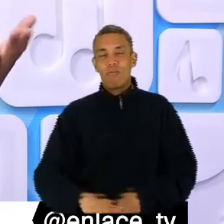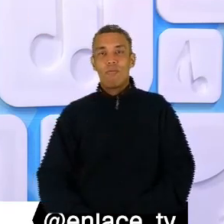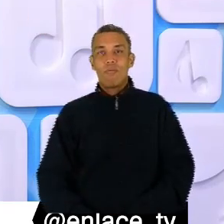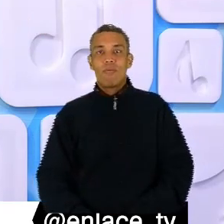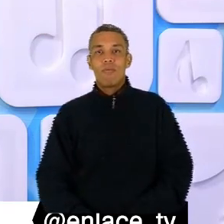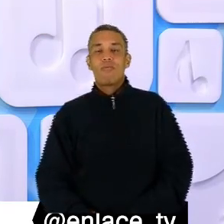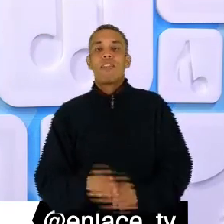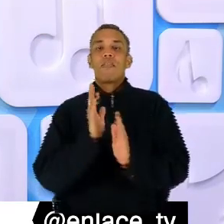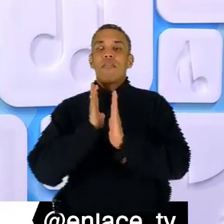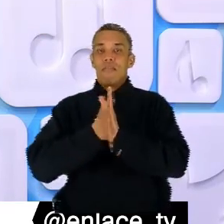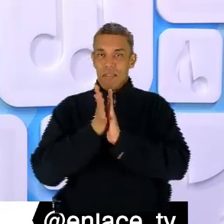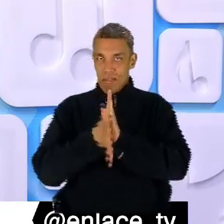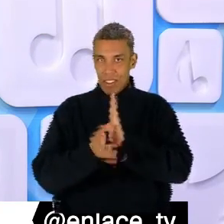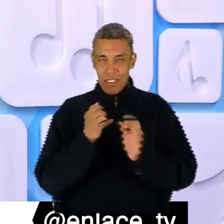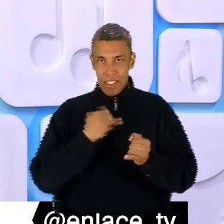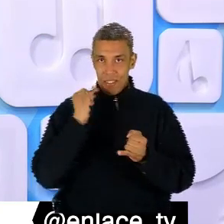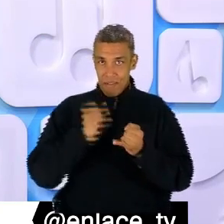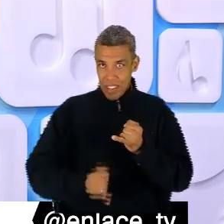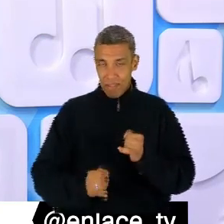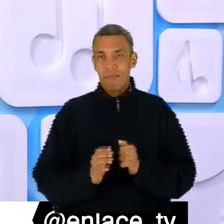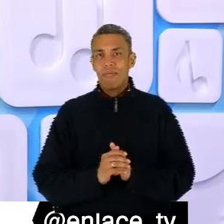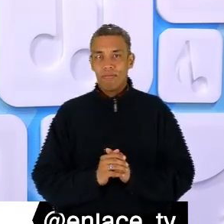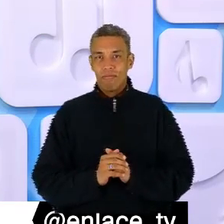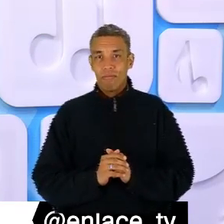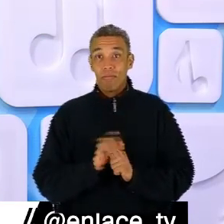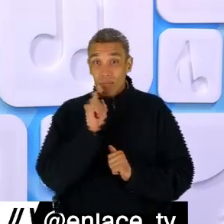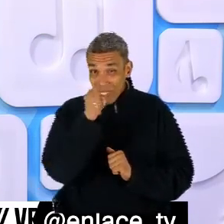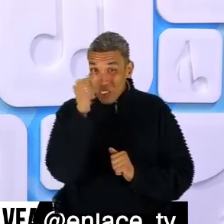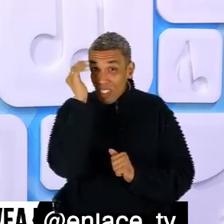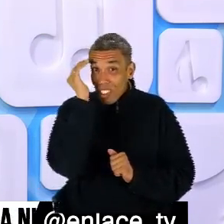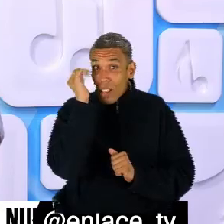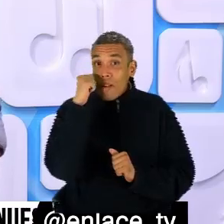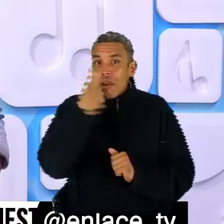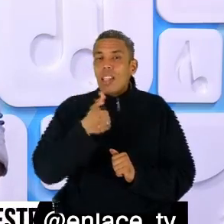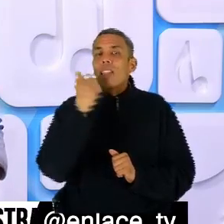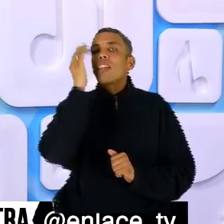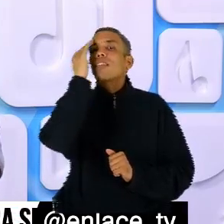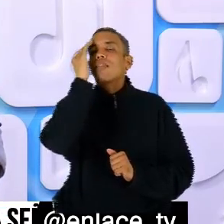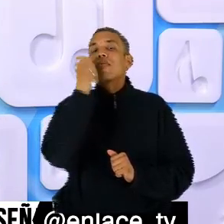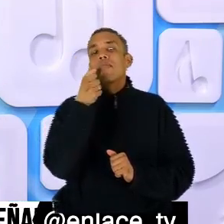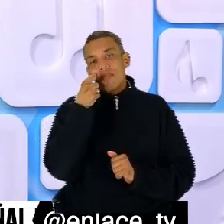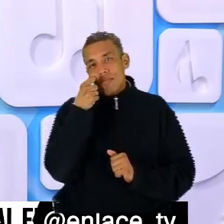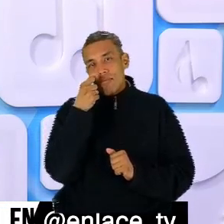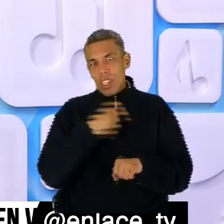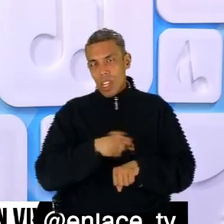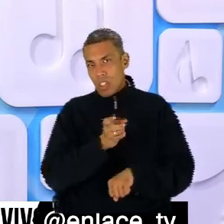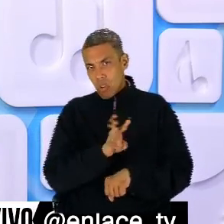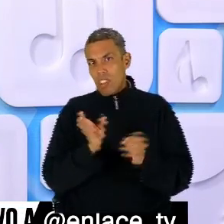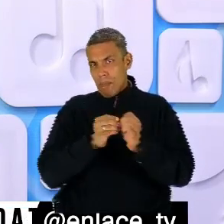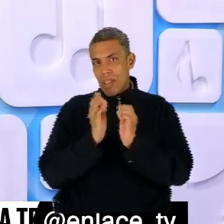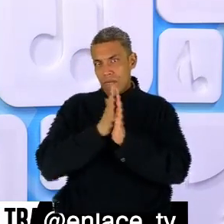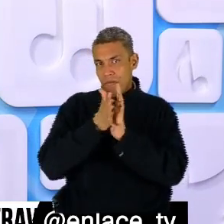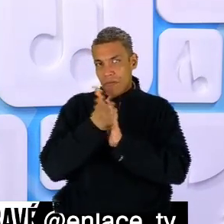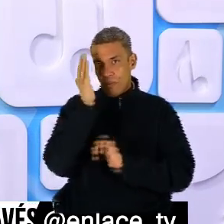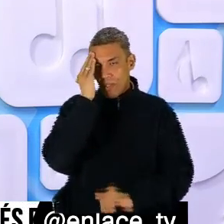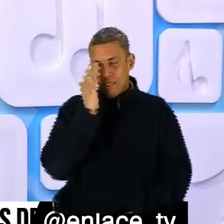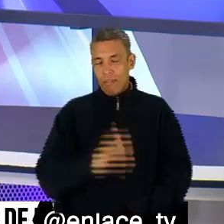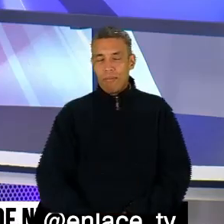Eso por el momento en la información cultural y del entretenimiento, pero mañana en Enlace Noticias Mediodía tendremos más información.